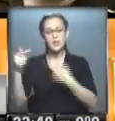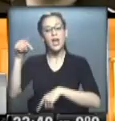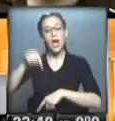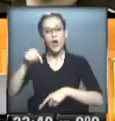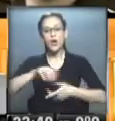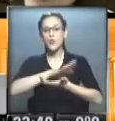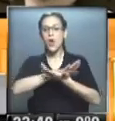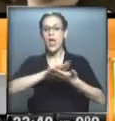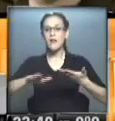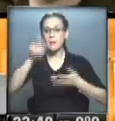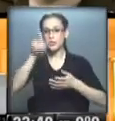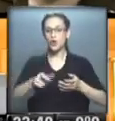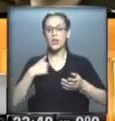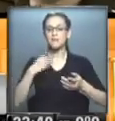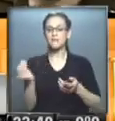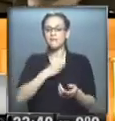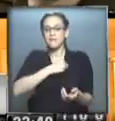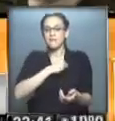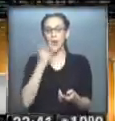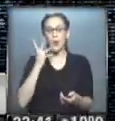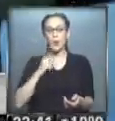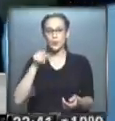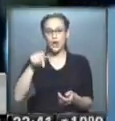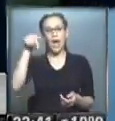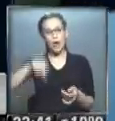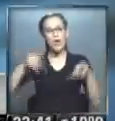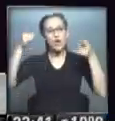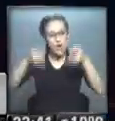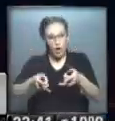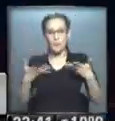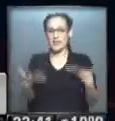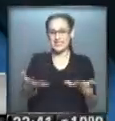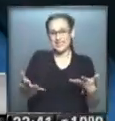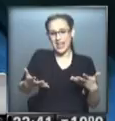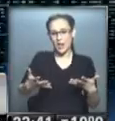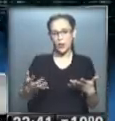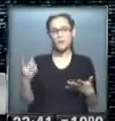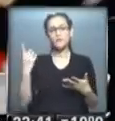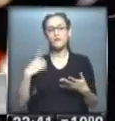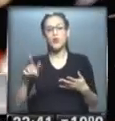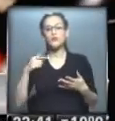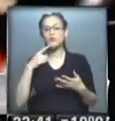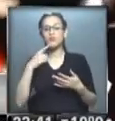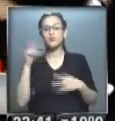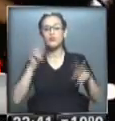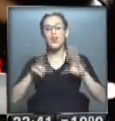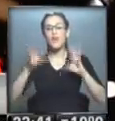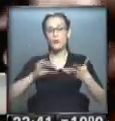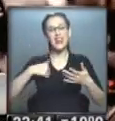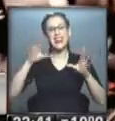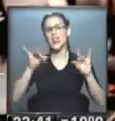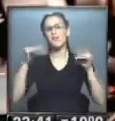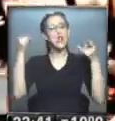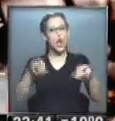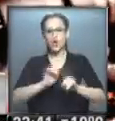poco el palo que estamos haciendo ahora, que es un poco más pesado. Pero bueno, lo estamos definiendo y buscando. Ser rock no es